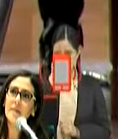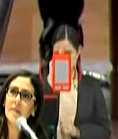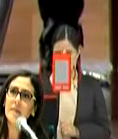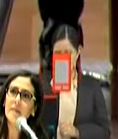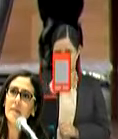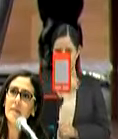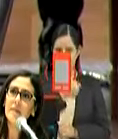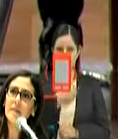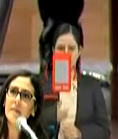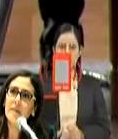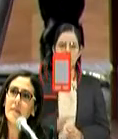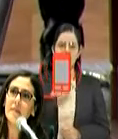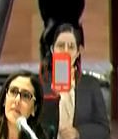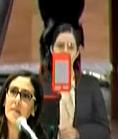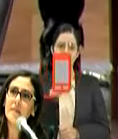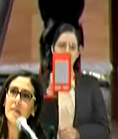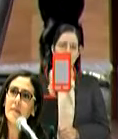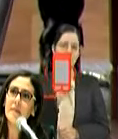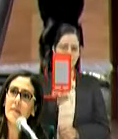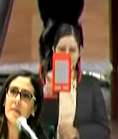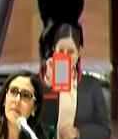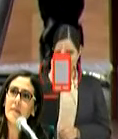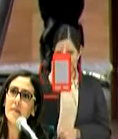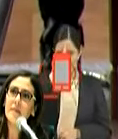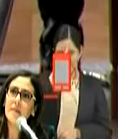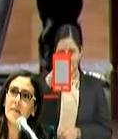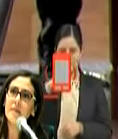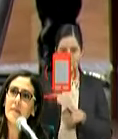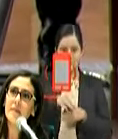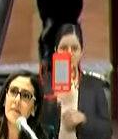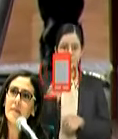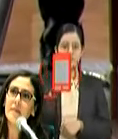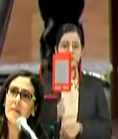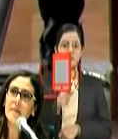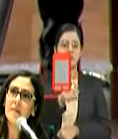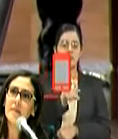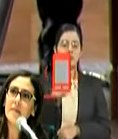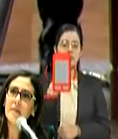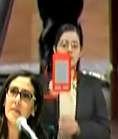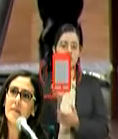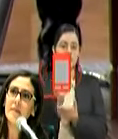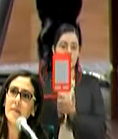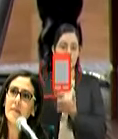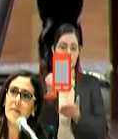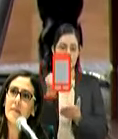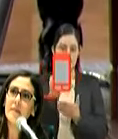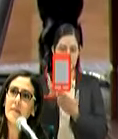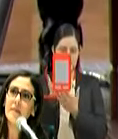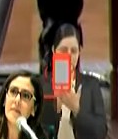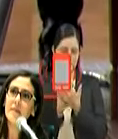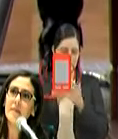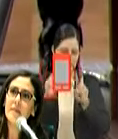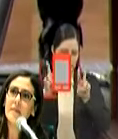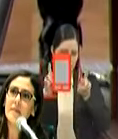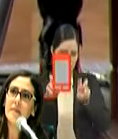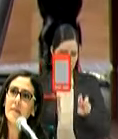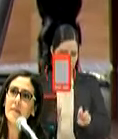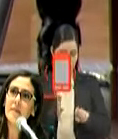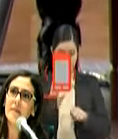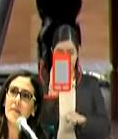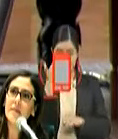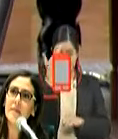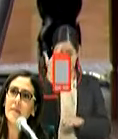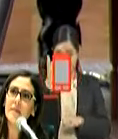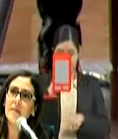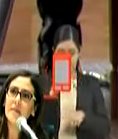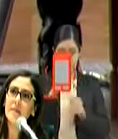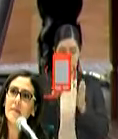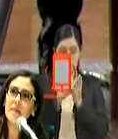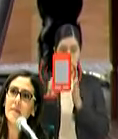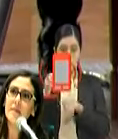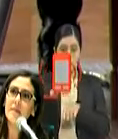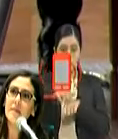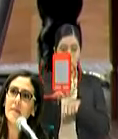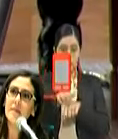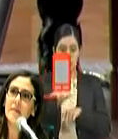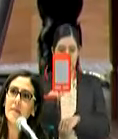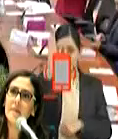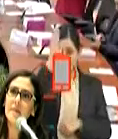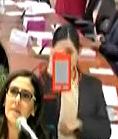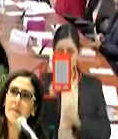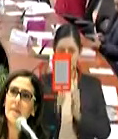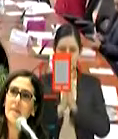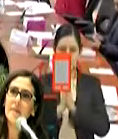colegialidad y la pluralidad debe de empezar. Dicen que el buen juez por su casa empieza. Entonces, pues de mi parte